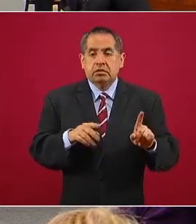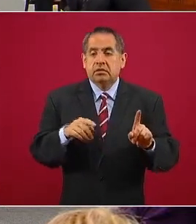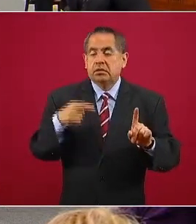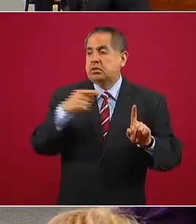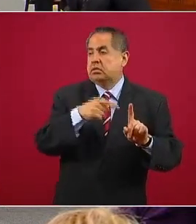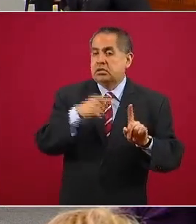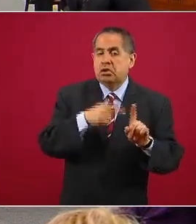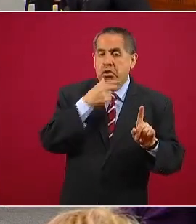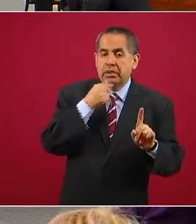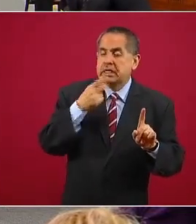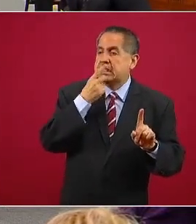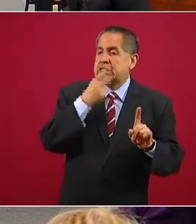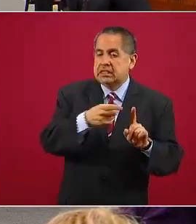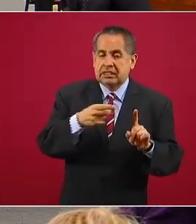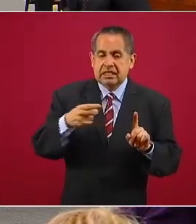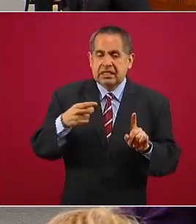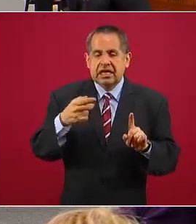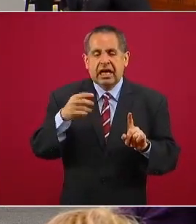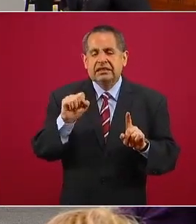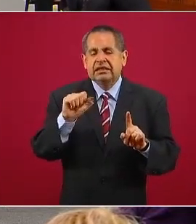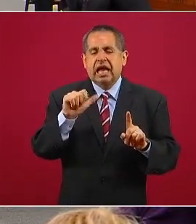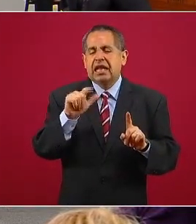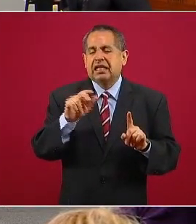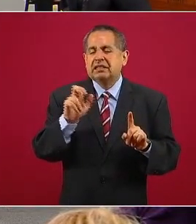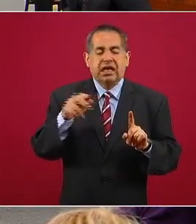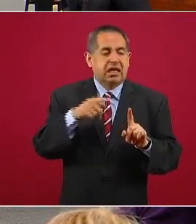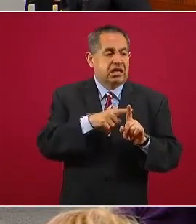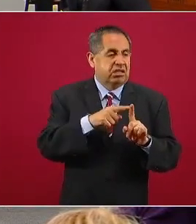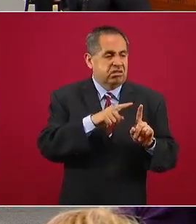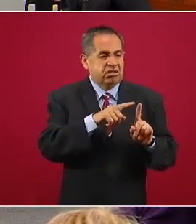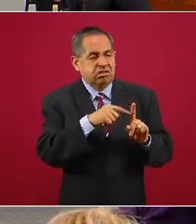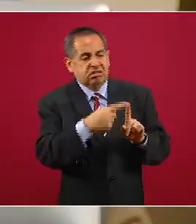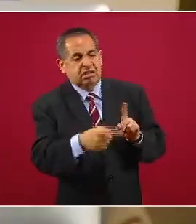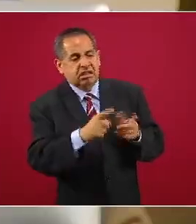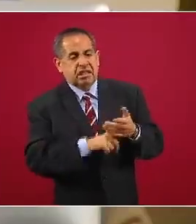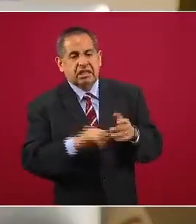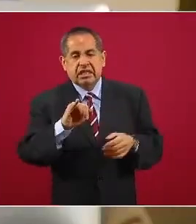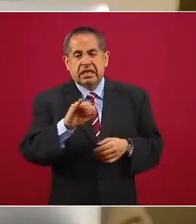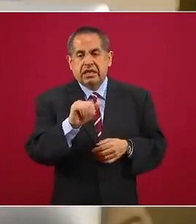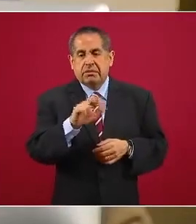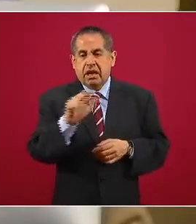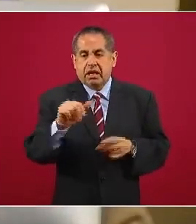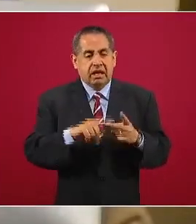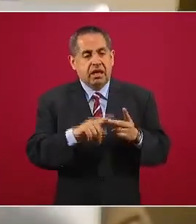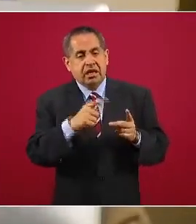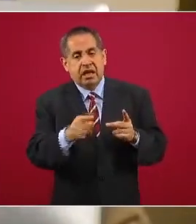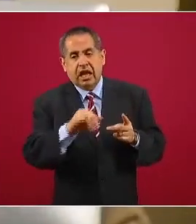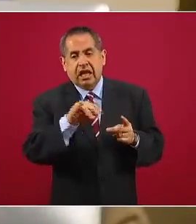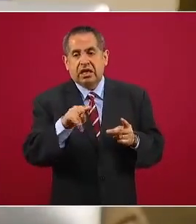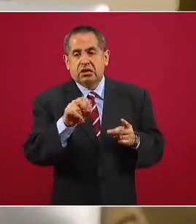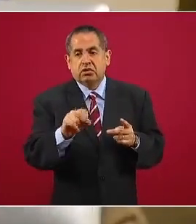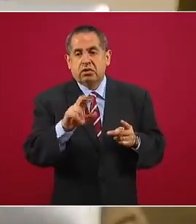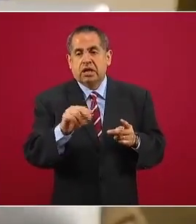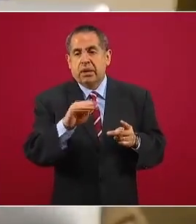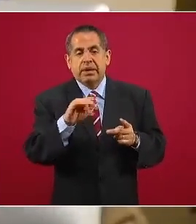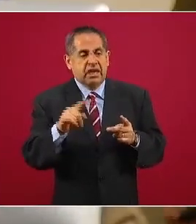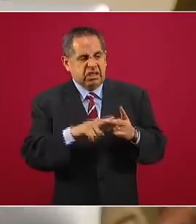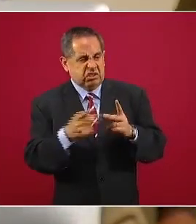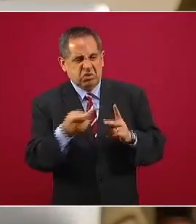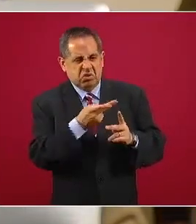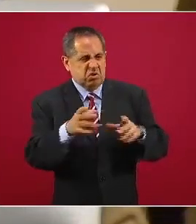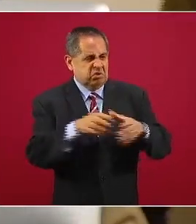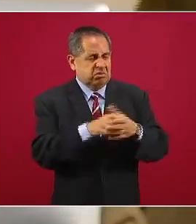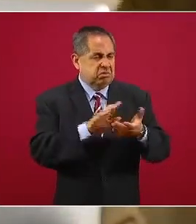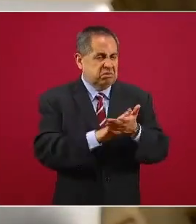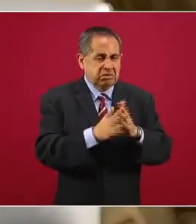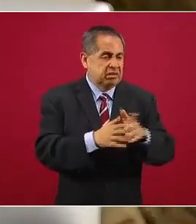el reportero a Hans Salazar, se lo atribuyó a Epigmenio Ibarra y a Jesús Ramírez Cuevas, aquí presente. Ante